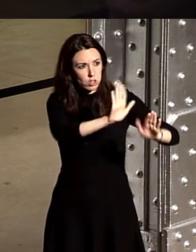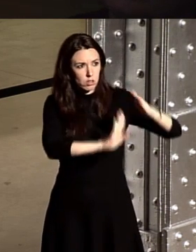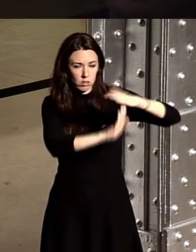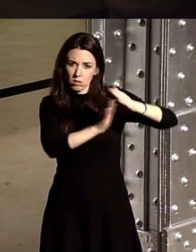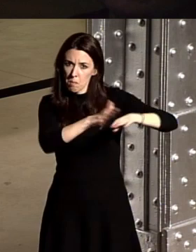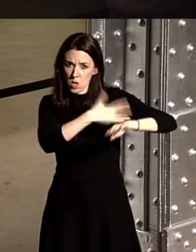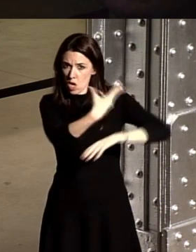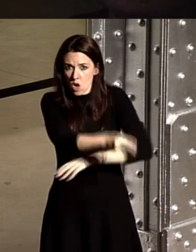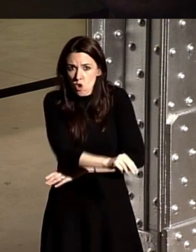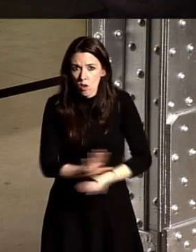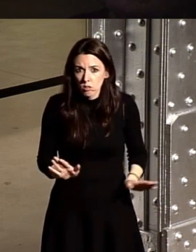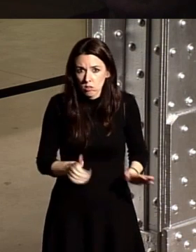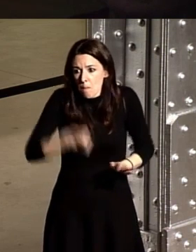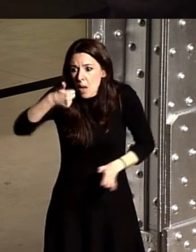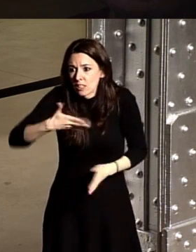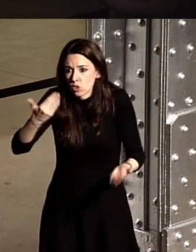¿no?